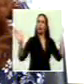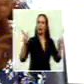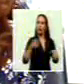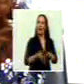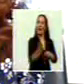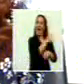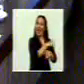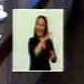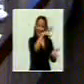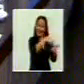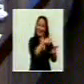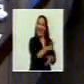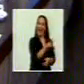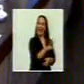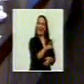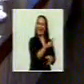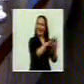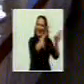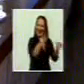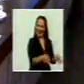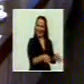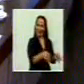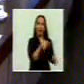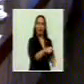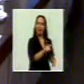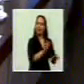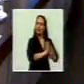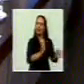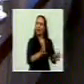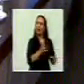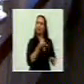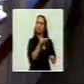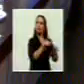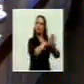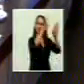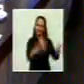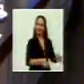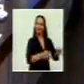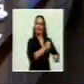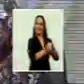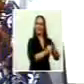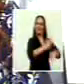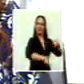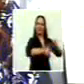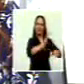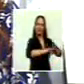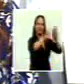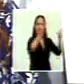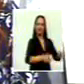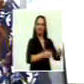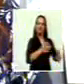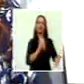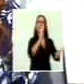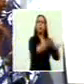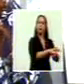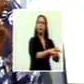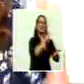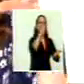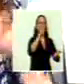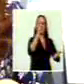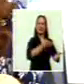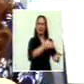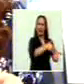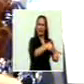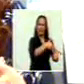alquilaban, ahora son propietarios de esta empresa que han podido construir con una inversión de 70 millones, de las cuales